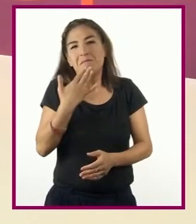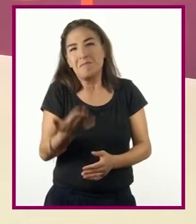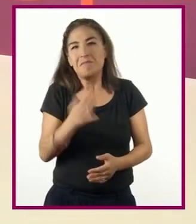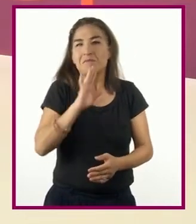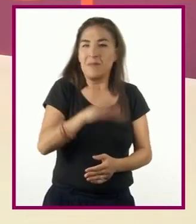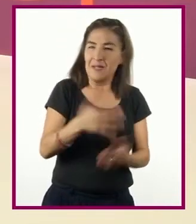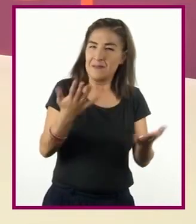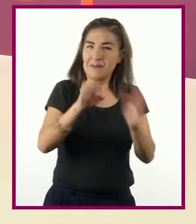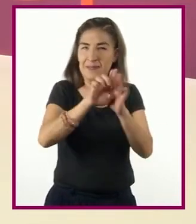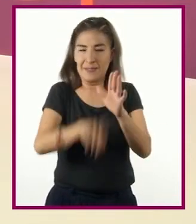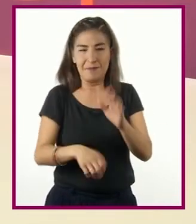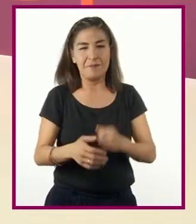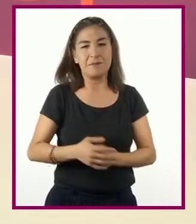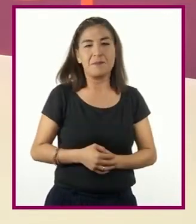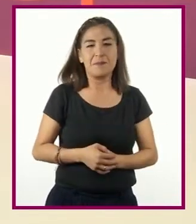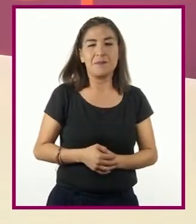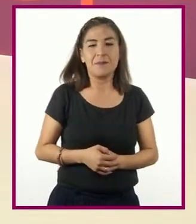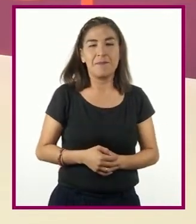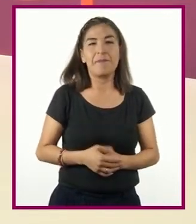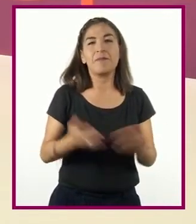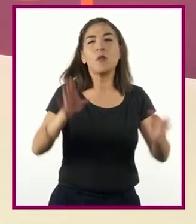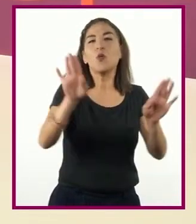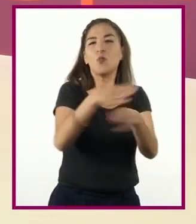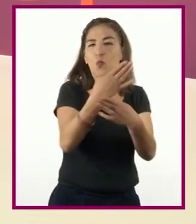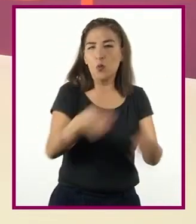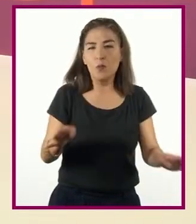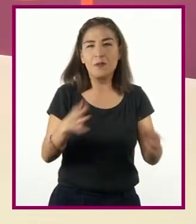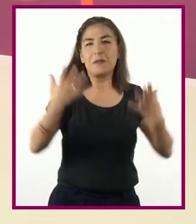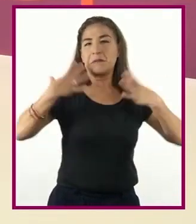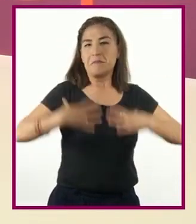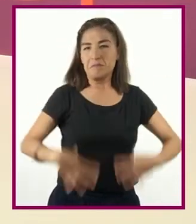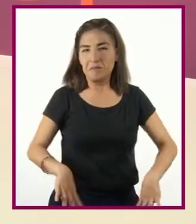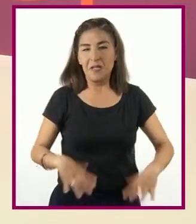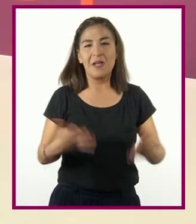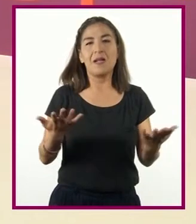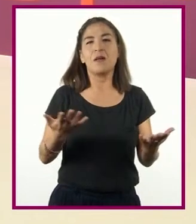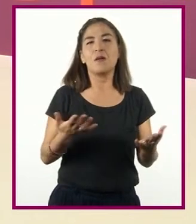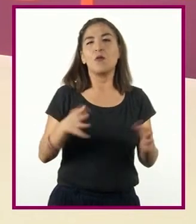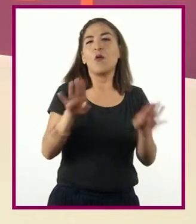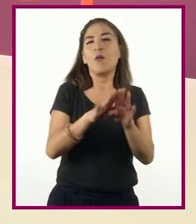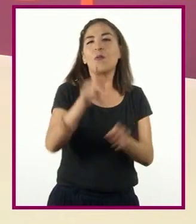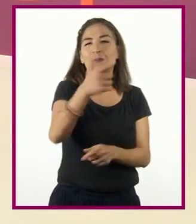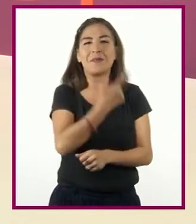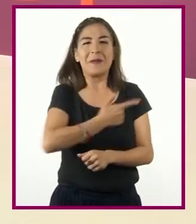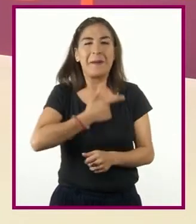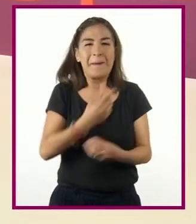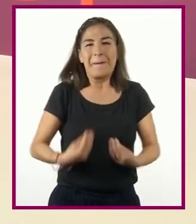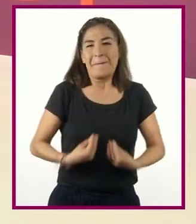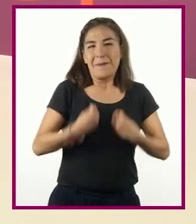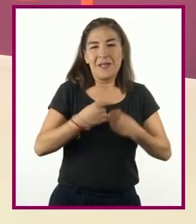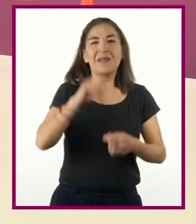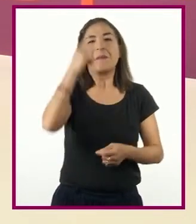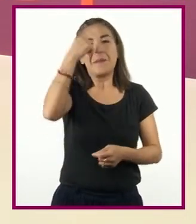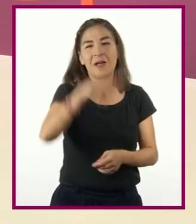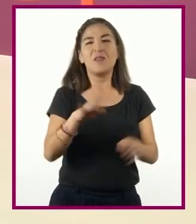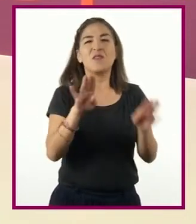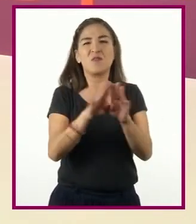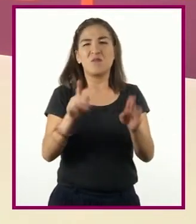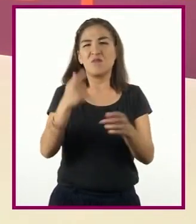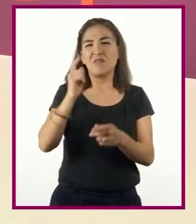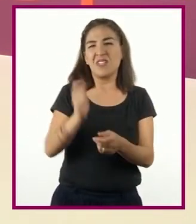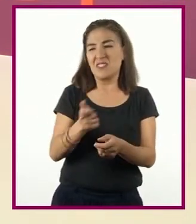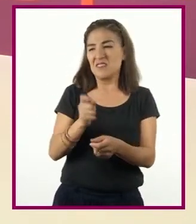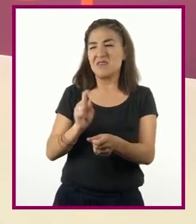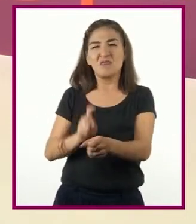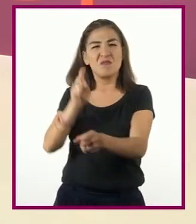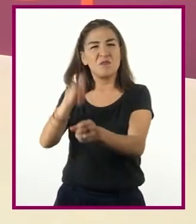ejemplo, determinados rasgos como la música, la vestimenta o el estilo de vida que aluden a grupos delictivos